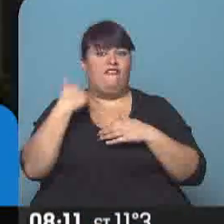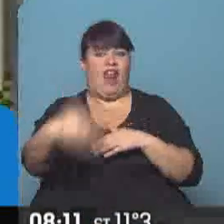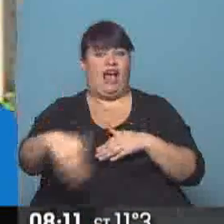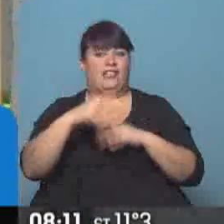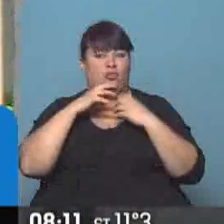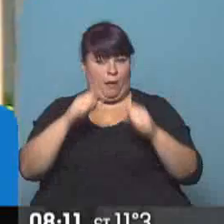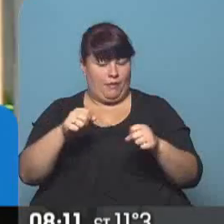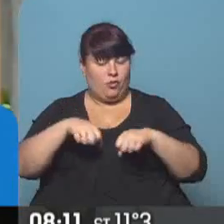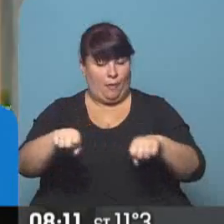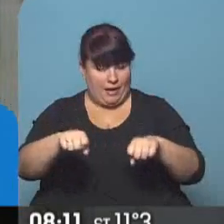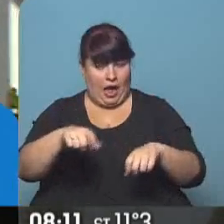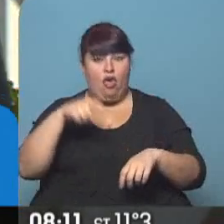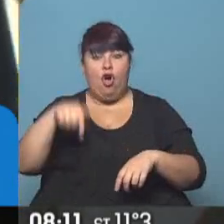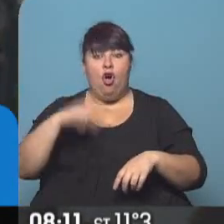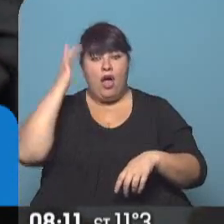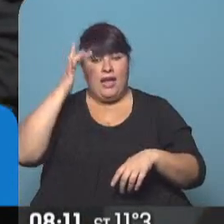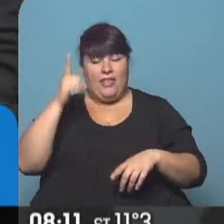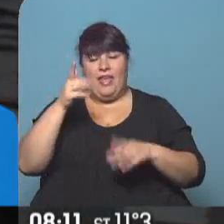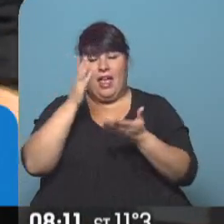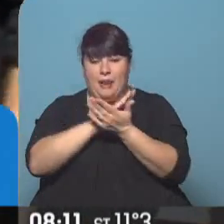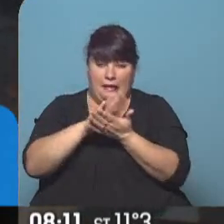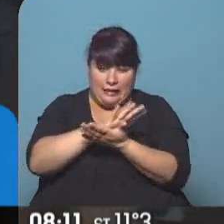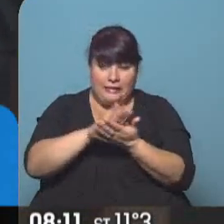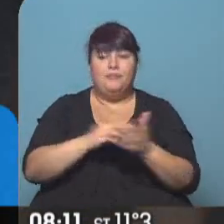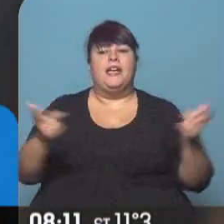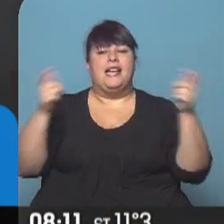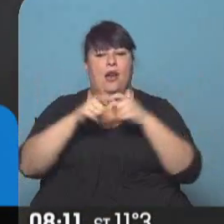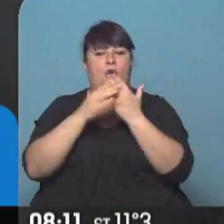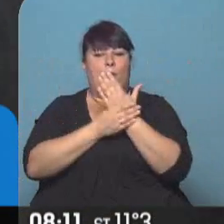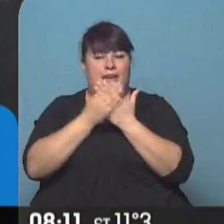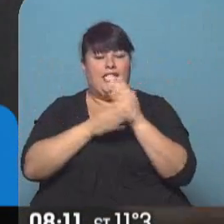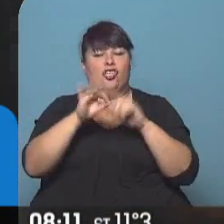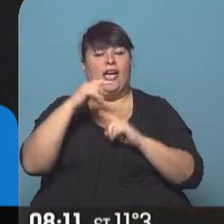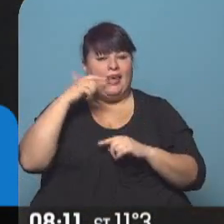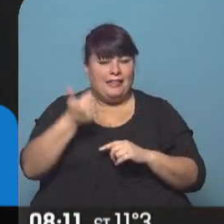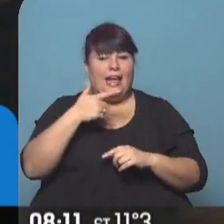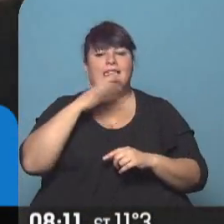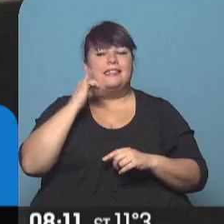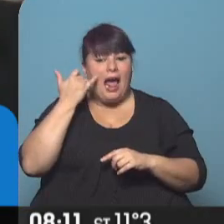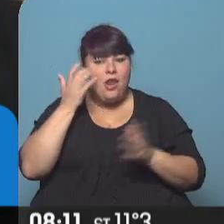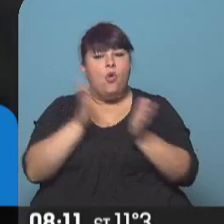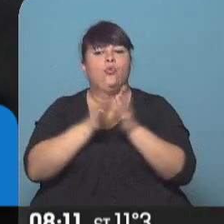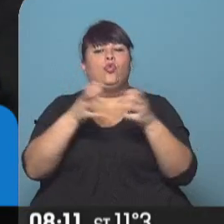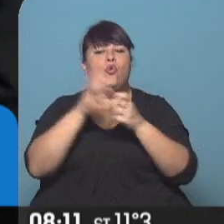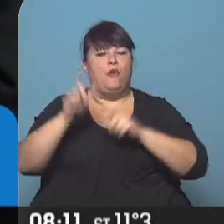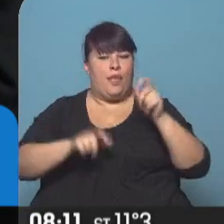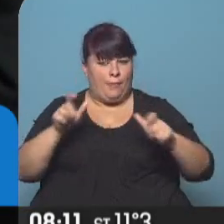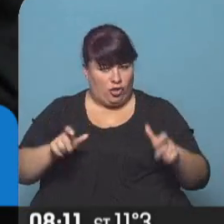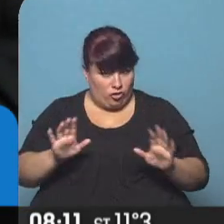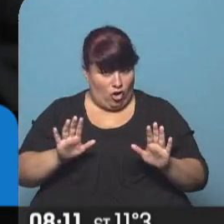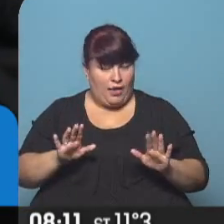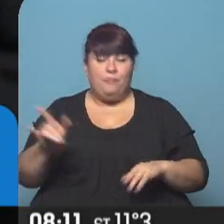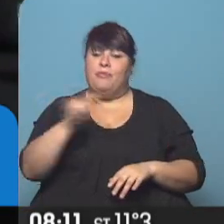supermercados. Hoy, con la pastoral social de por medio, se reunieron los ministros Quintana y Stanley con las organizaciones sociales,